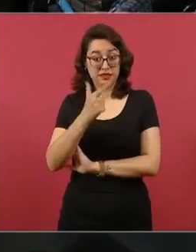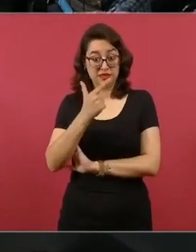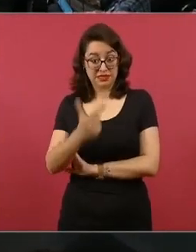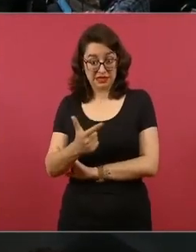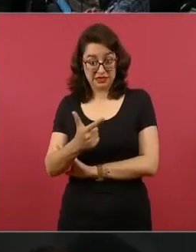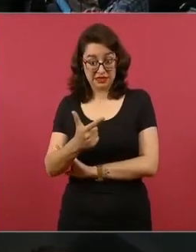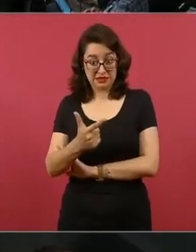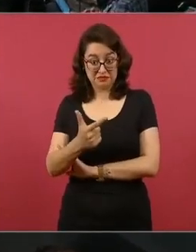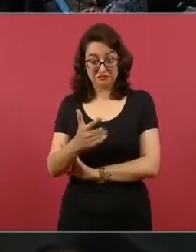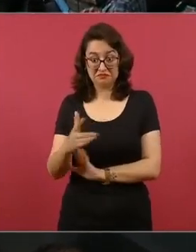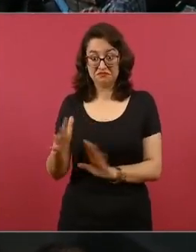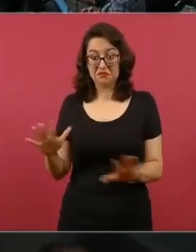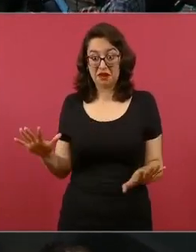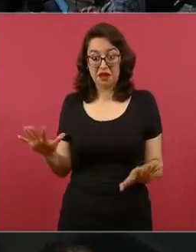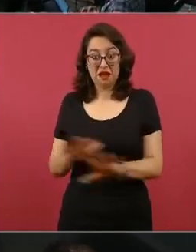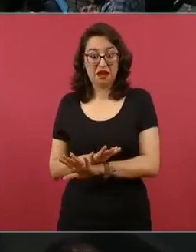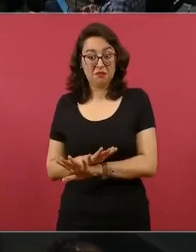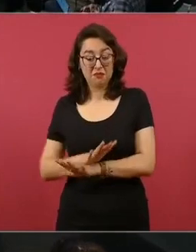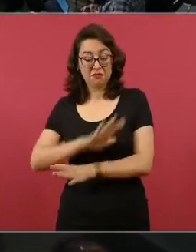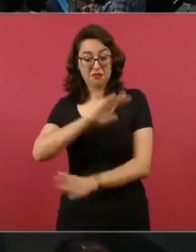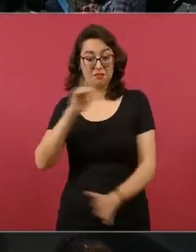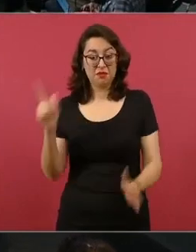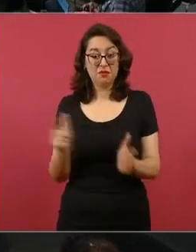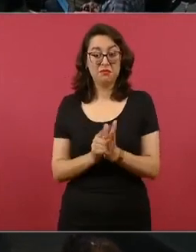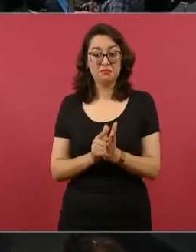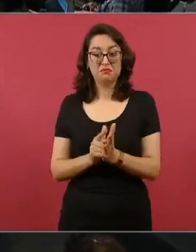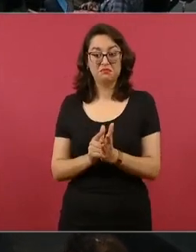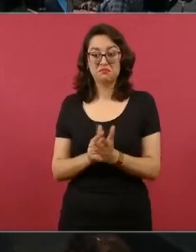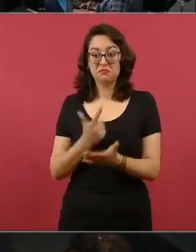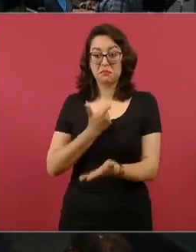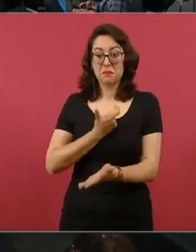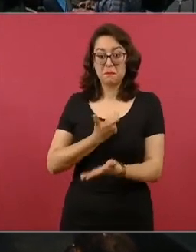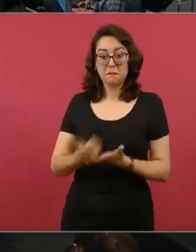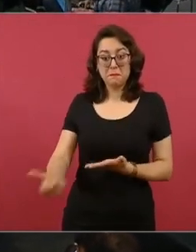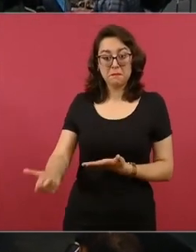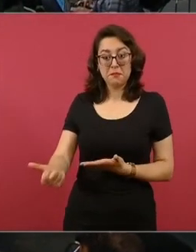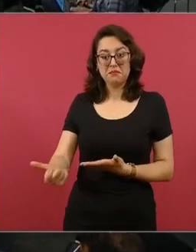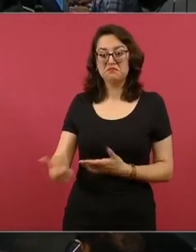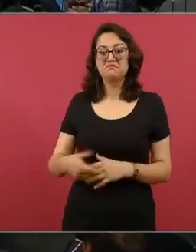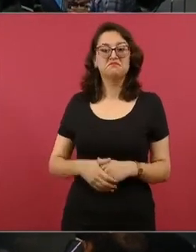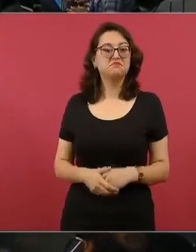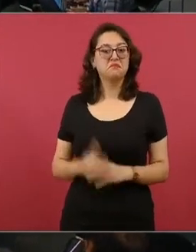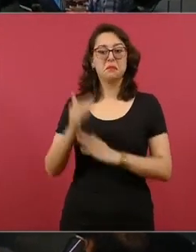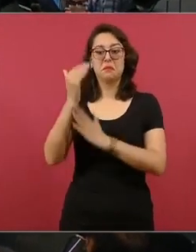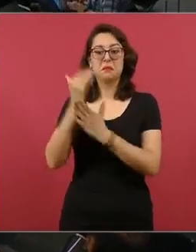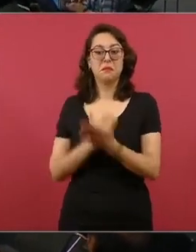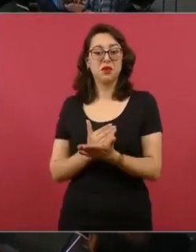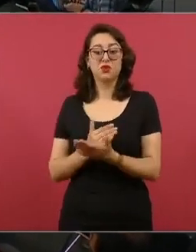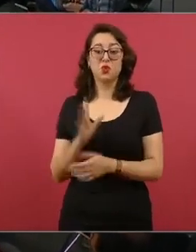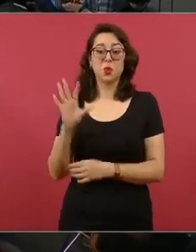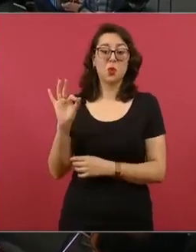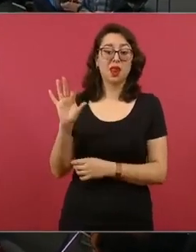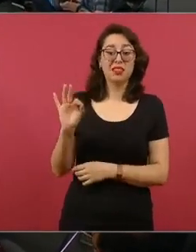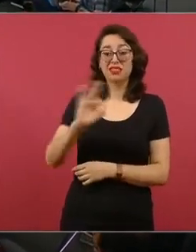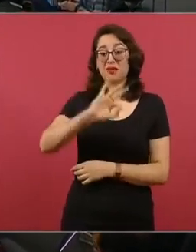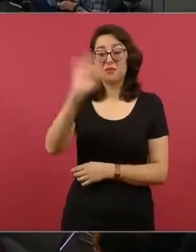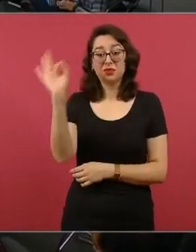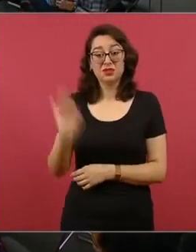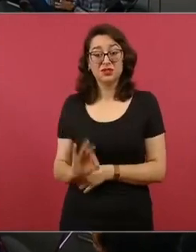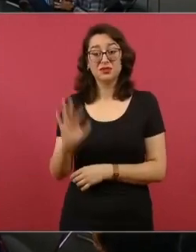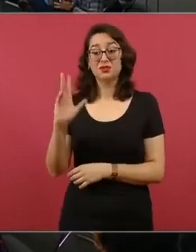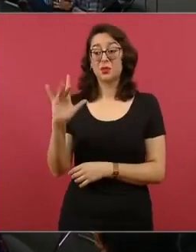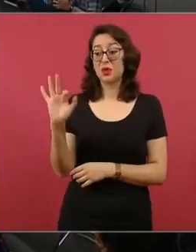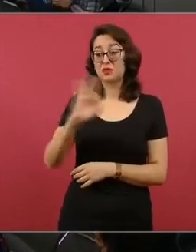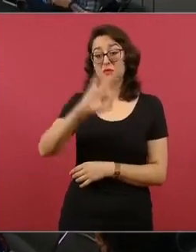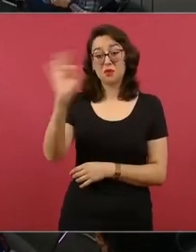1997, van a obtener el 40, cuando mucho 50%